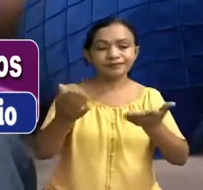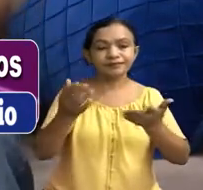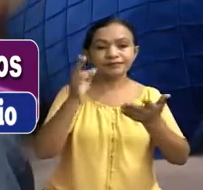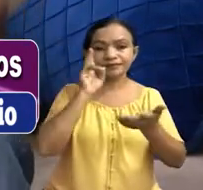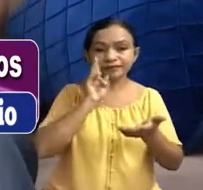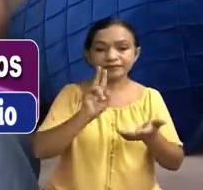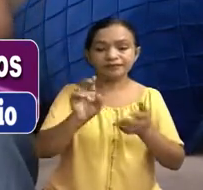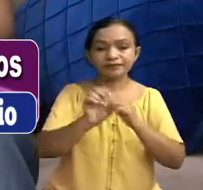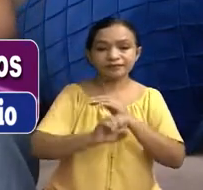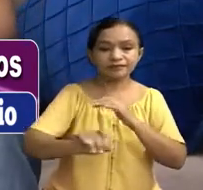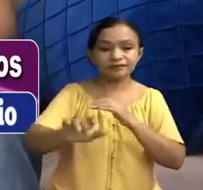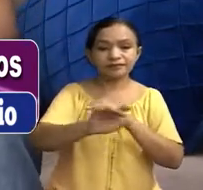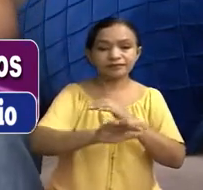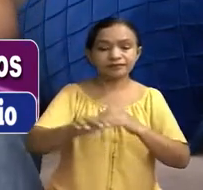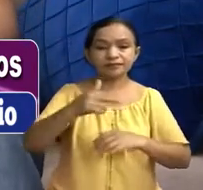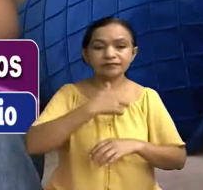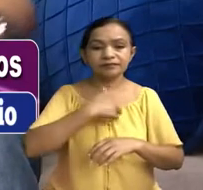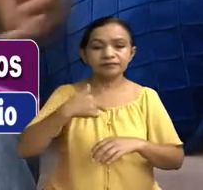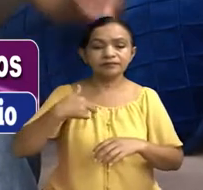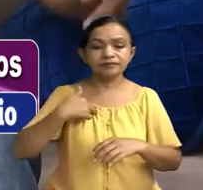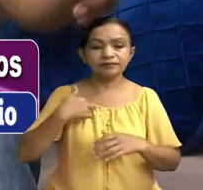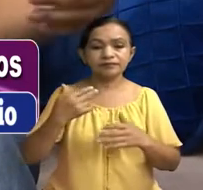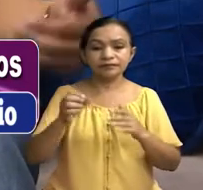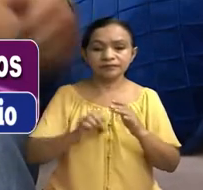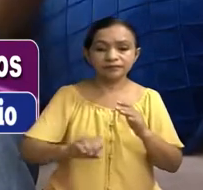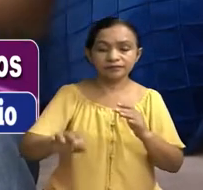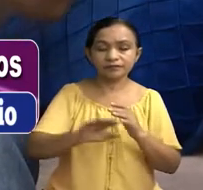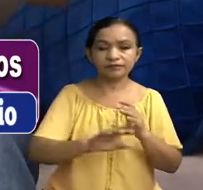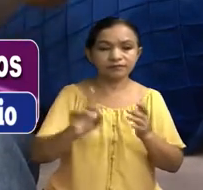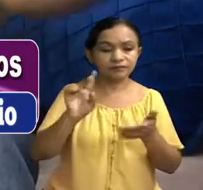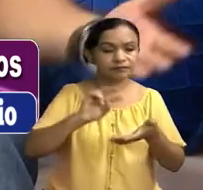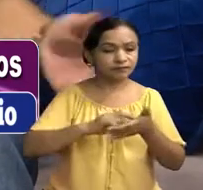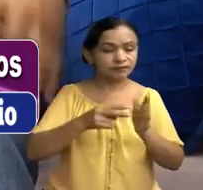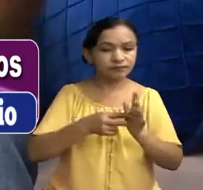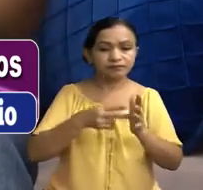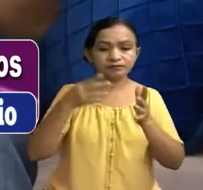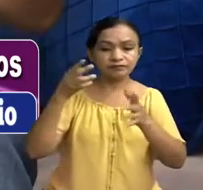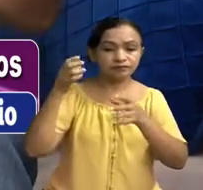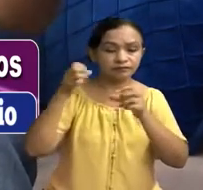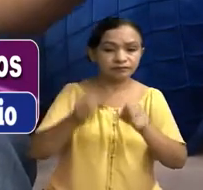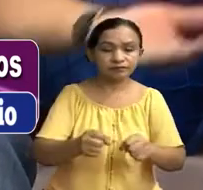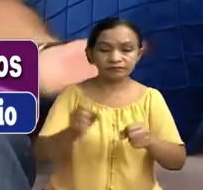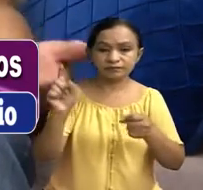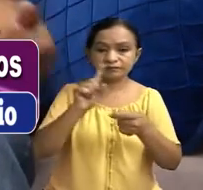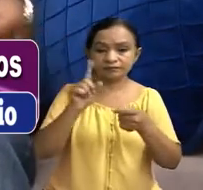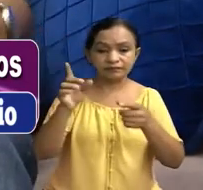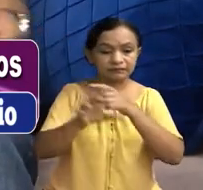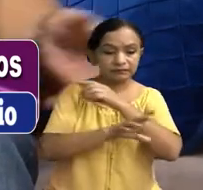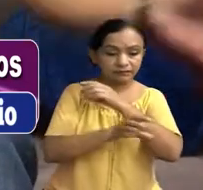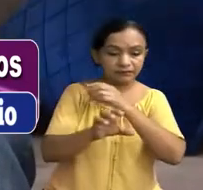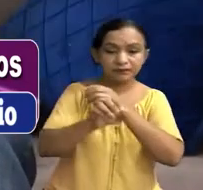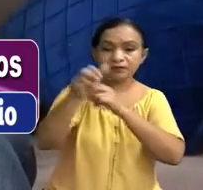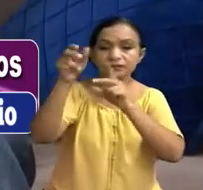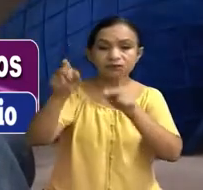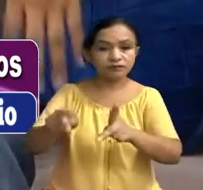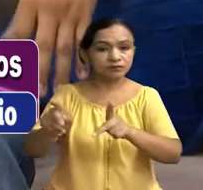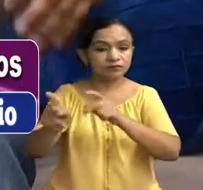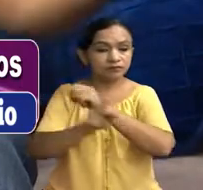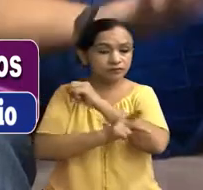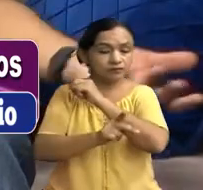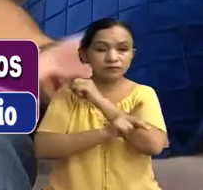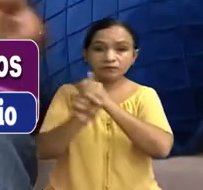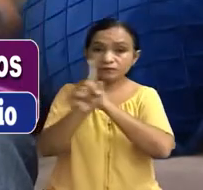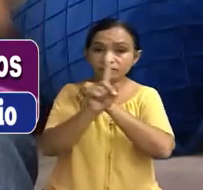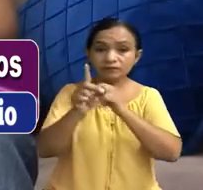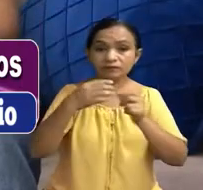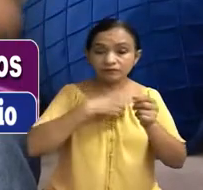del socialismo dentro de esa realidad, porque el socialismo no implica conquistar, no implica saquear otra nación, sino que es lograr un desarrollo